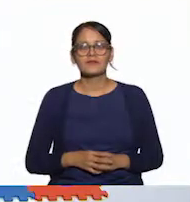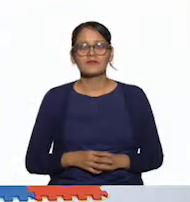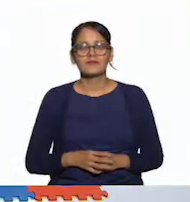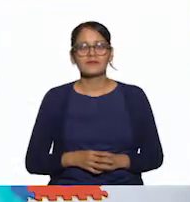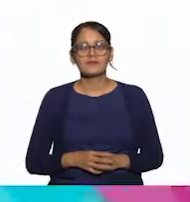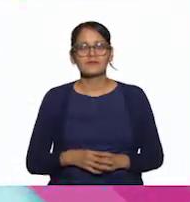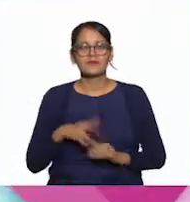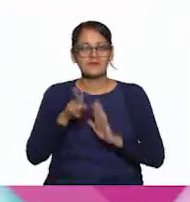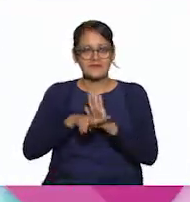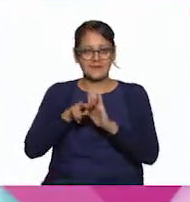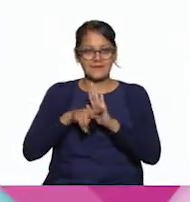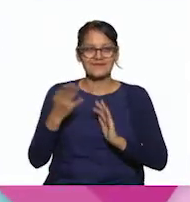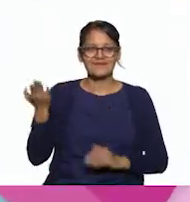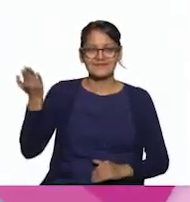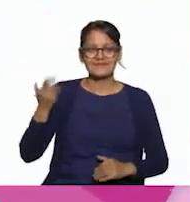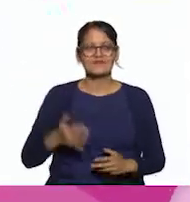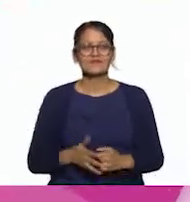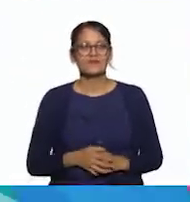El video.